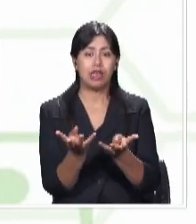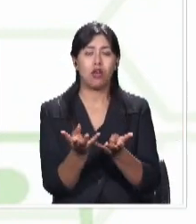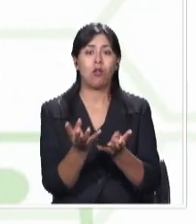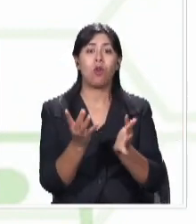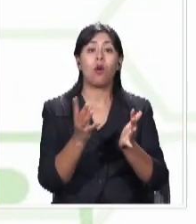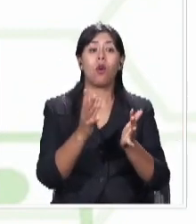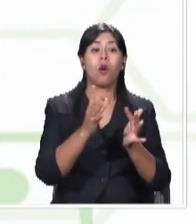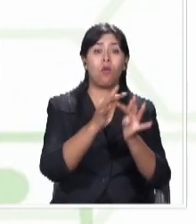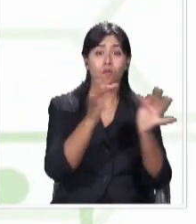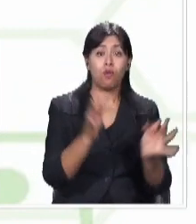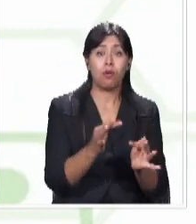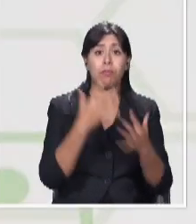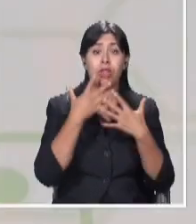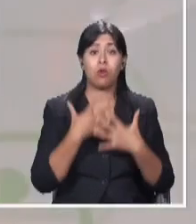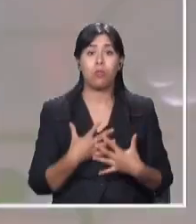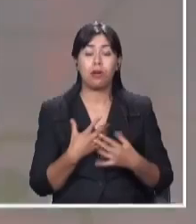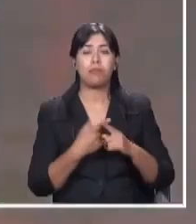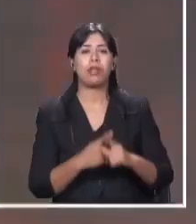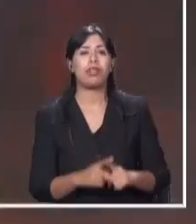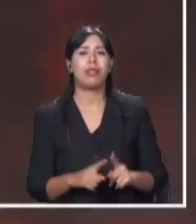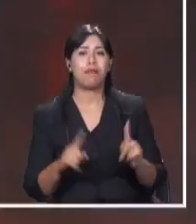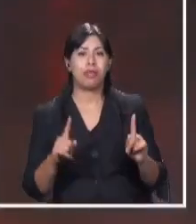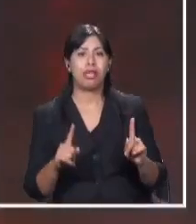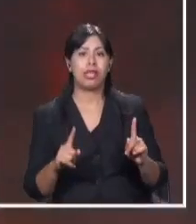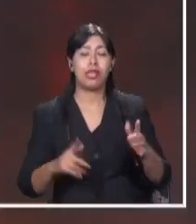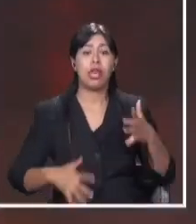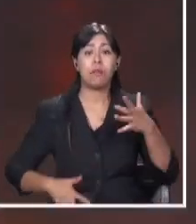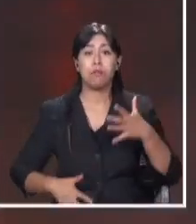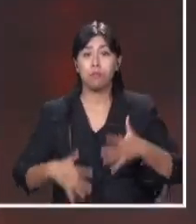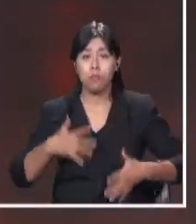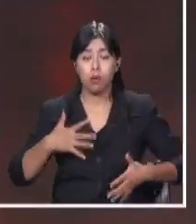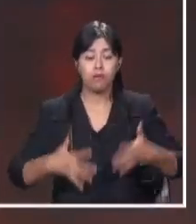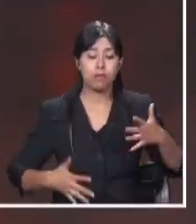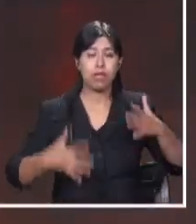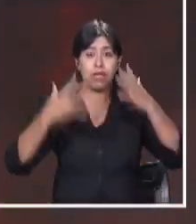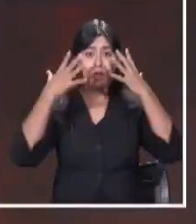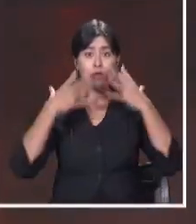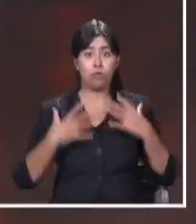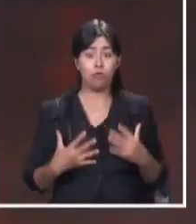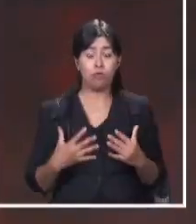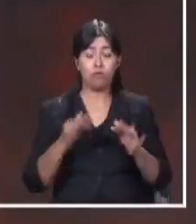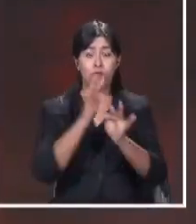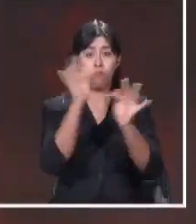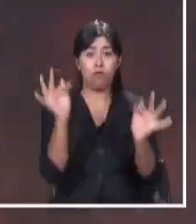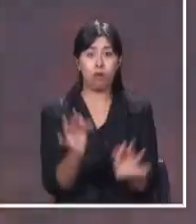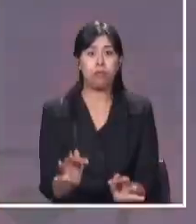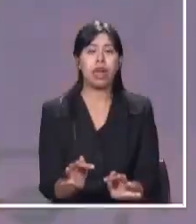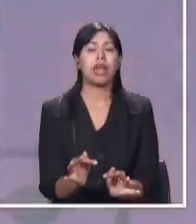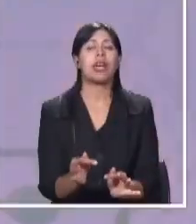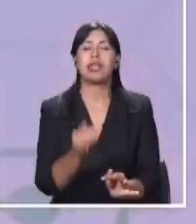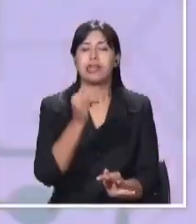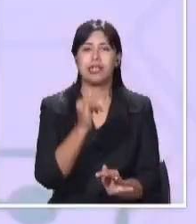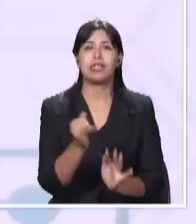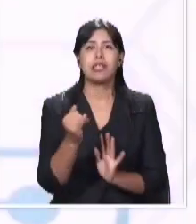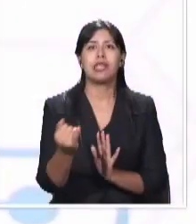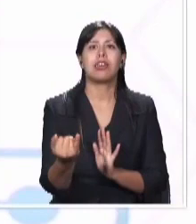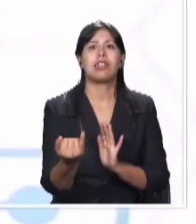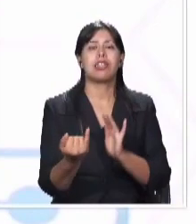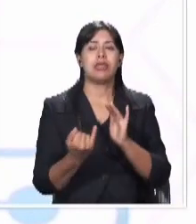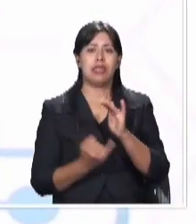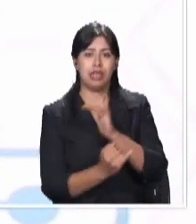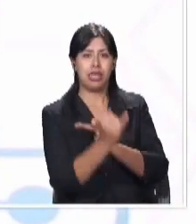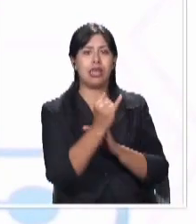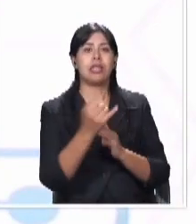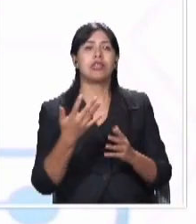cuerpos distintos. Por lo tanto, sus movimientos, su morfología, sí va a tener una incidencia en cómo yo estoy procesando la